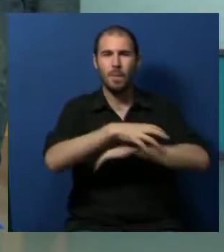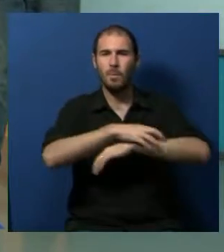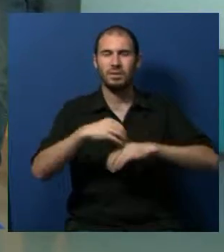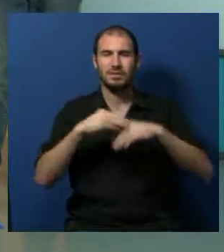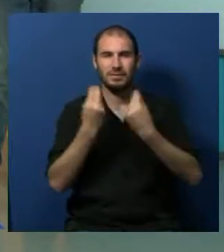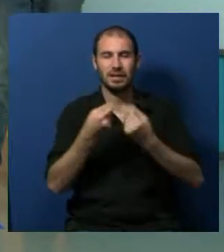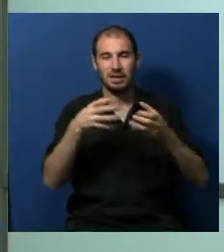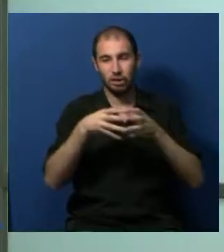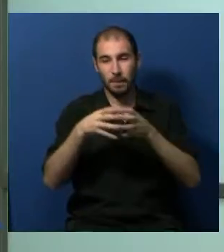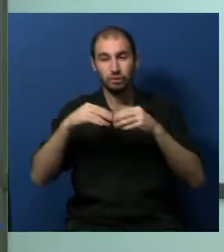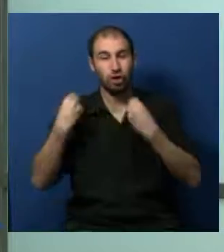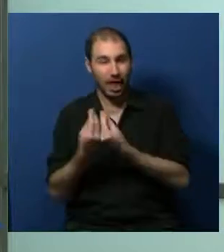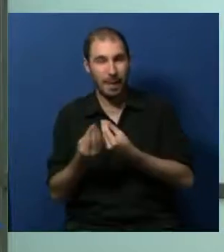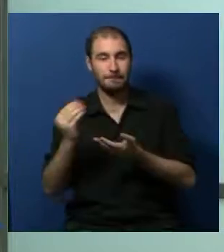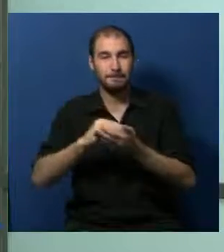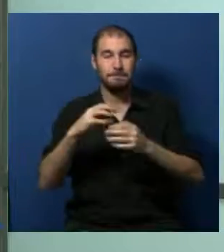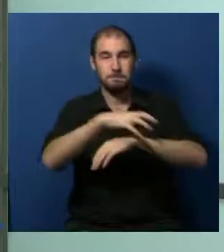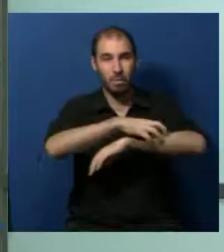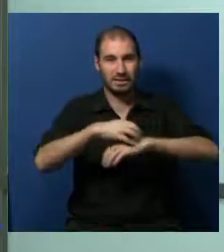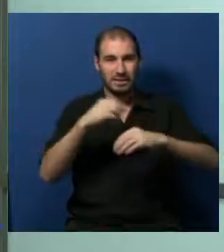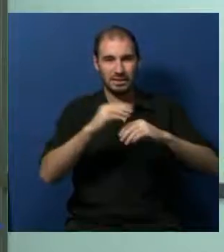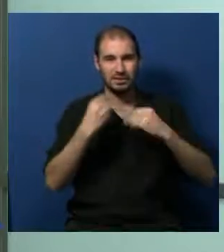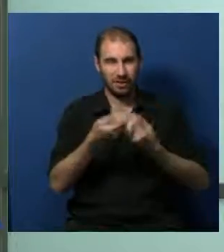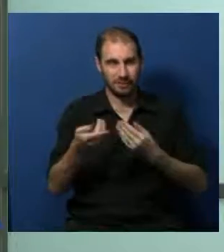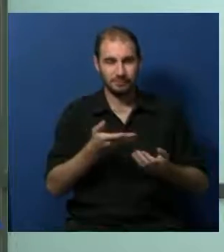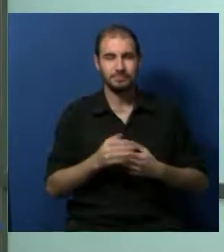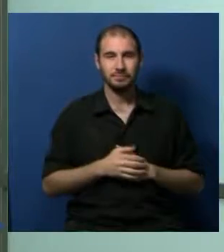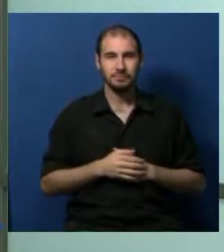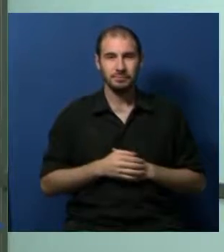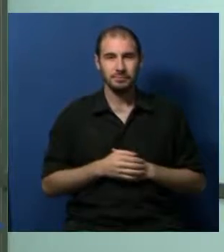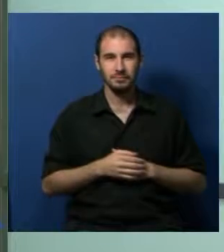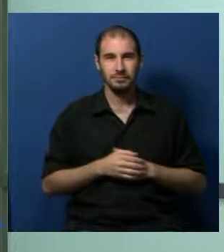la canasta básica total y la indigencia por la canasta básica alimentaria. Exactamente.